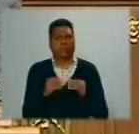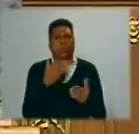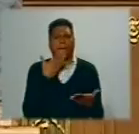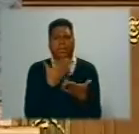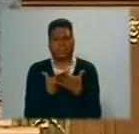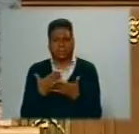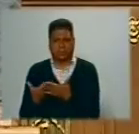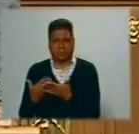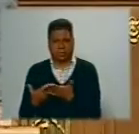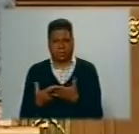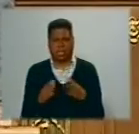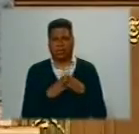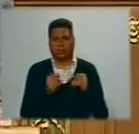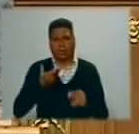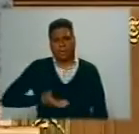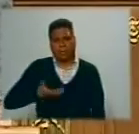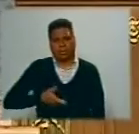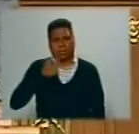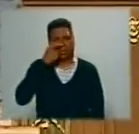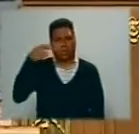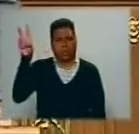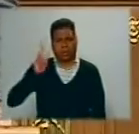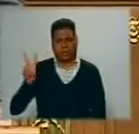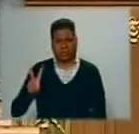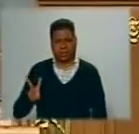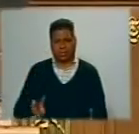importante del pueblo venezolano.